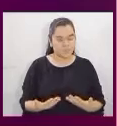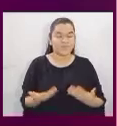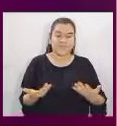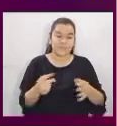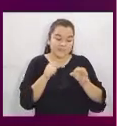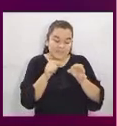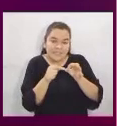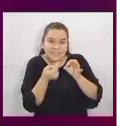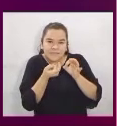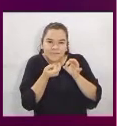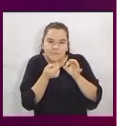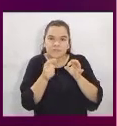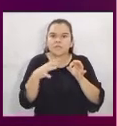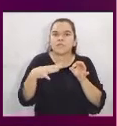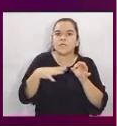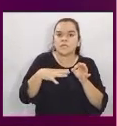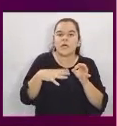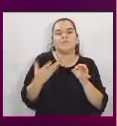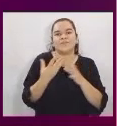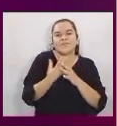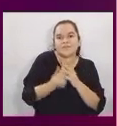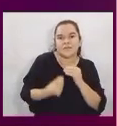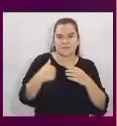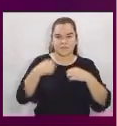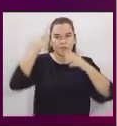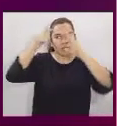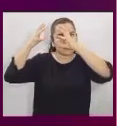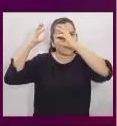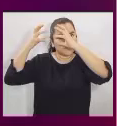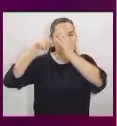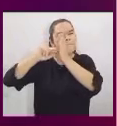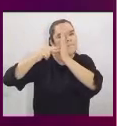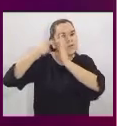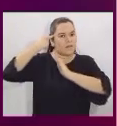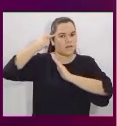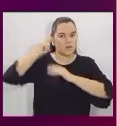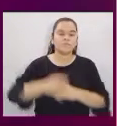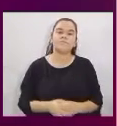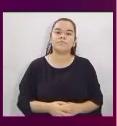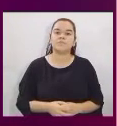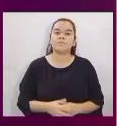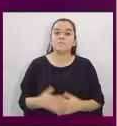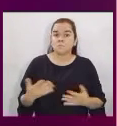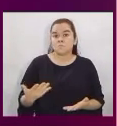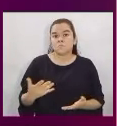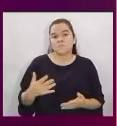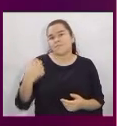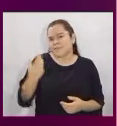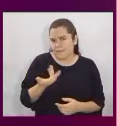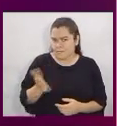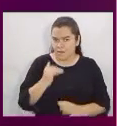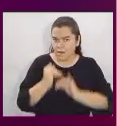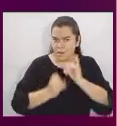corresponde. Bueno, esta es un poco el panorama general, y ahora yo quería hablarles